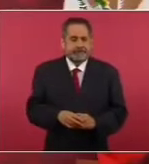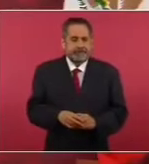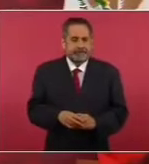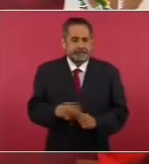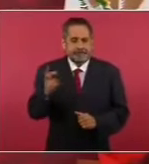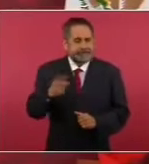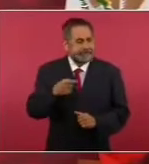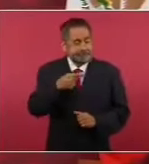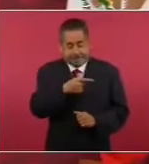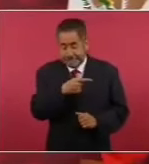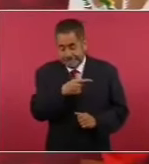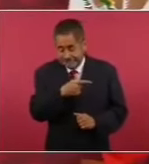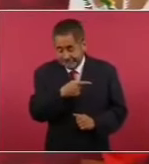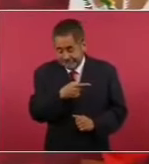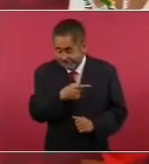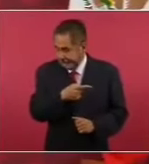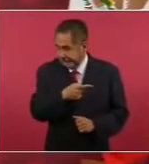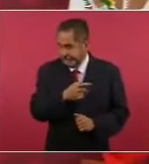es lo más